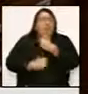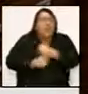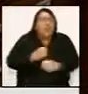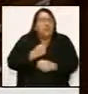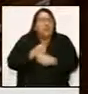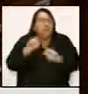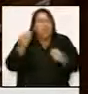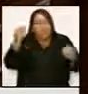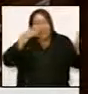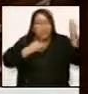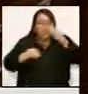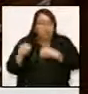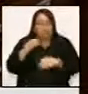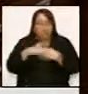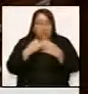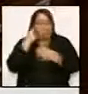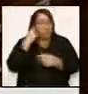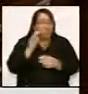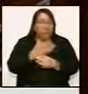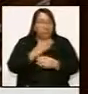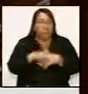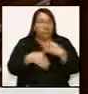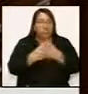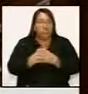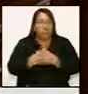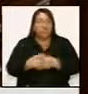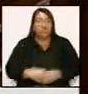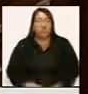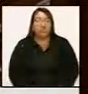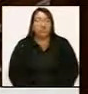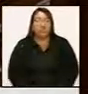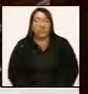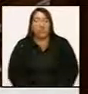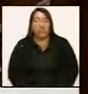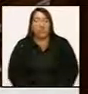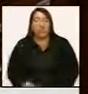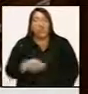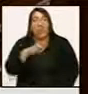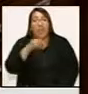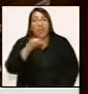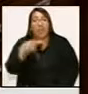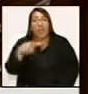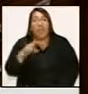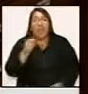del bardo inmortal Felipe Pinglo Alba.